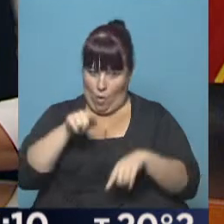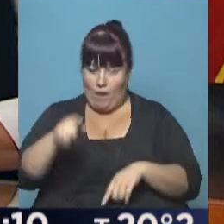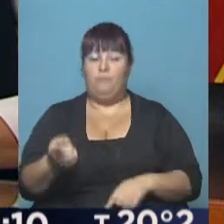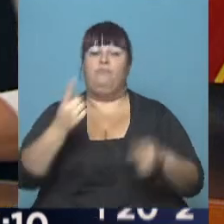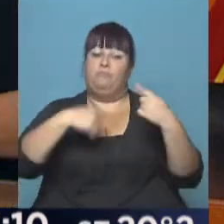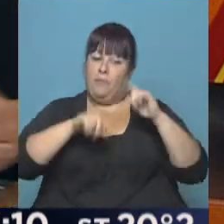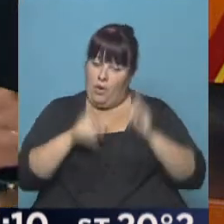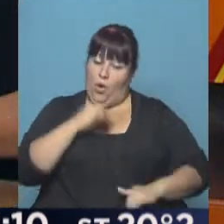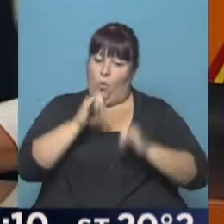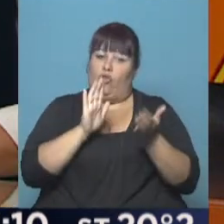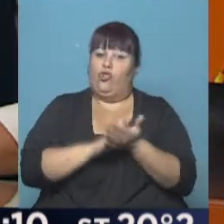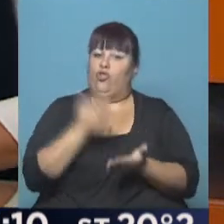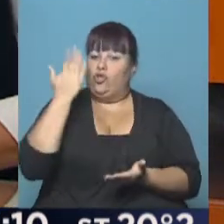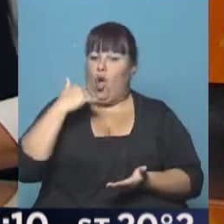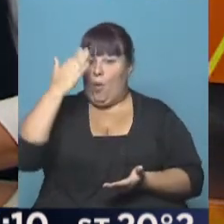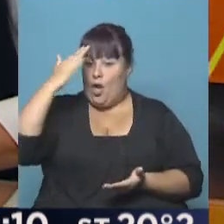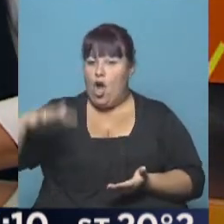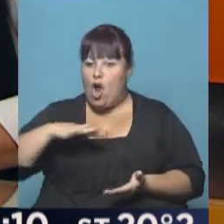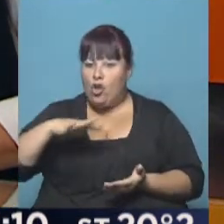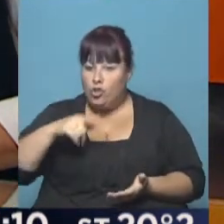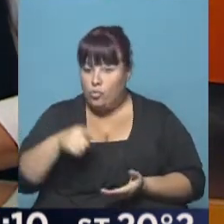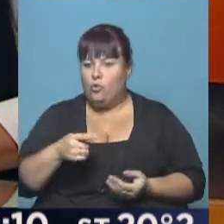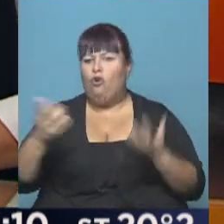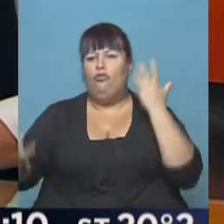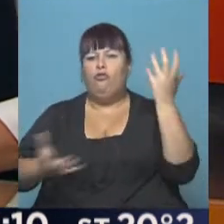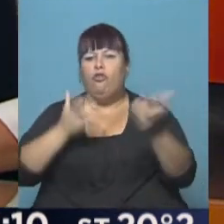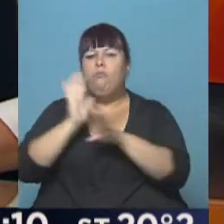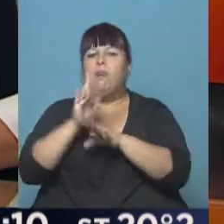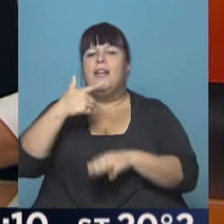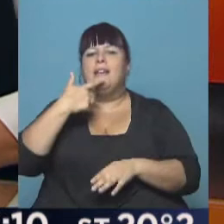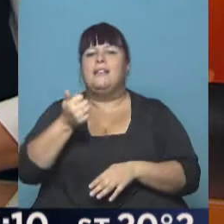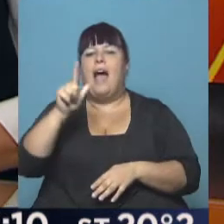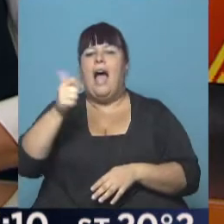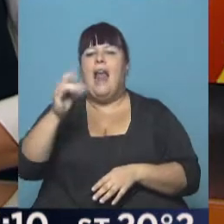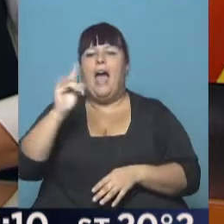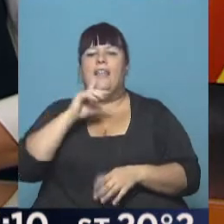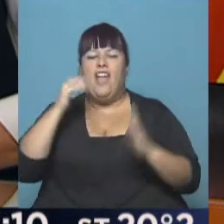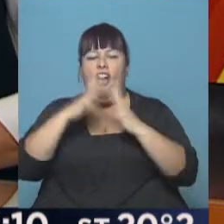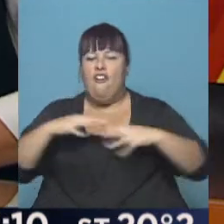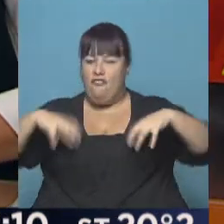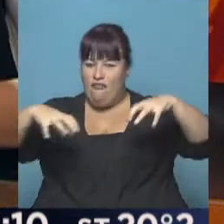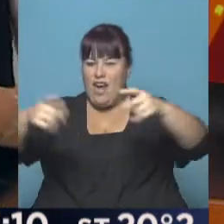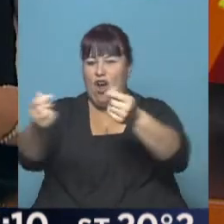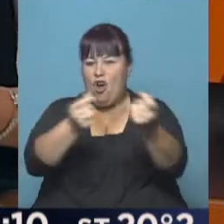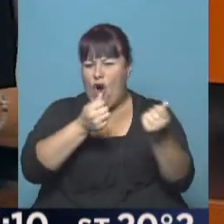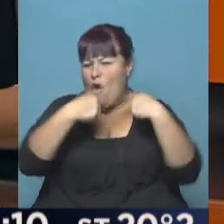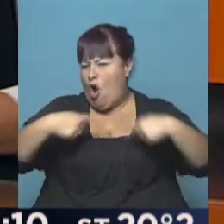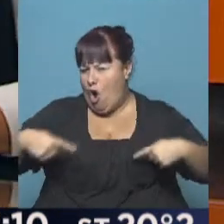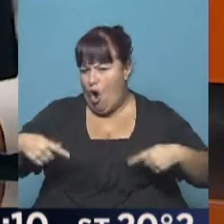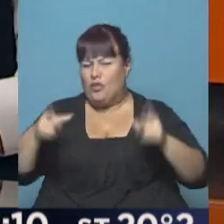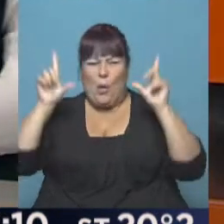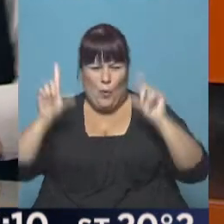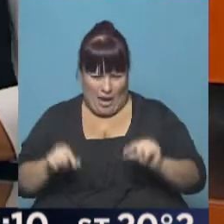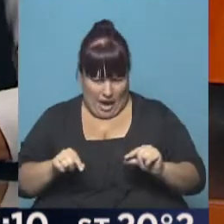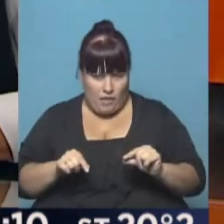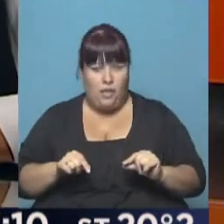Mientras tanto, hablamos de lo que ocurrió en el barrio porteño de Constitución. Se incendió la denominada Saladita, una feria de compras de distintos productos a muy bajo